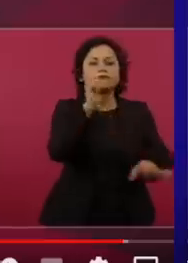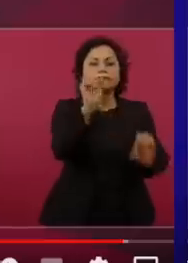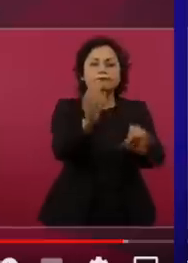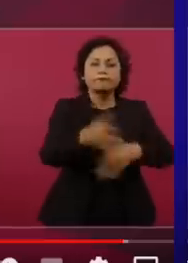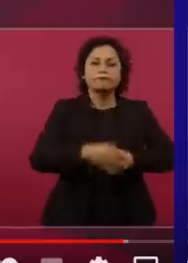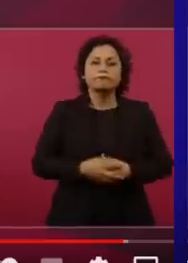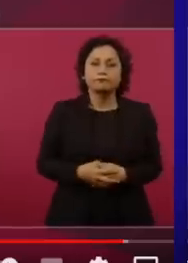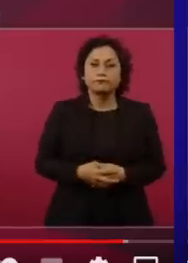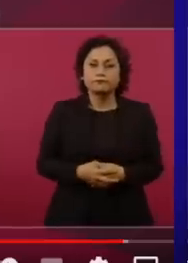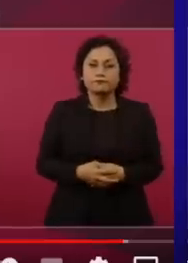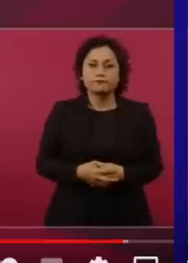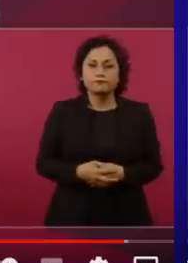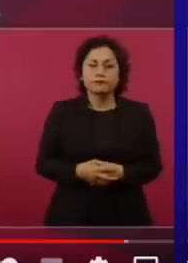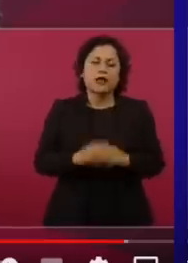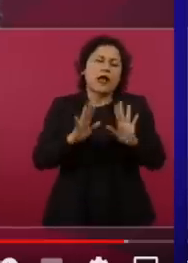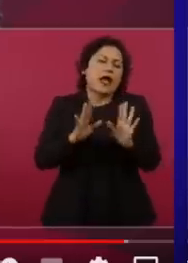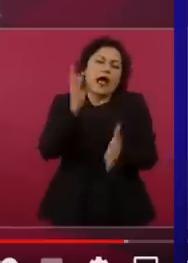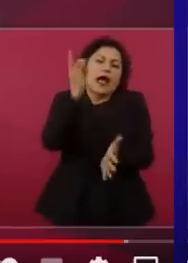Pero